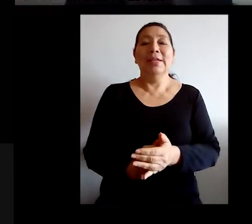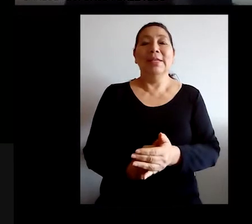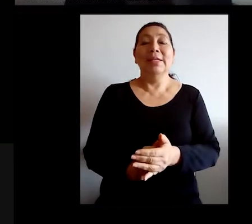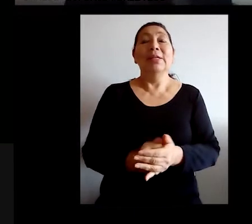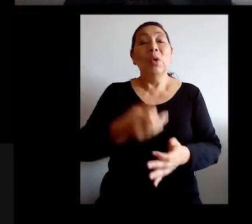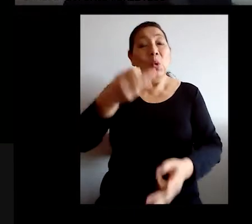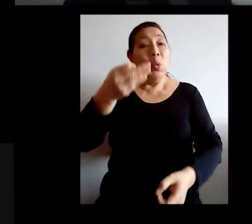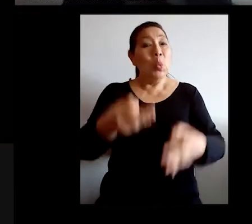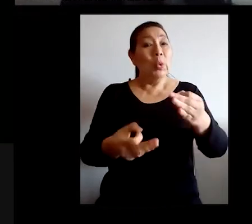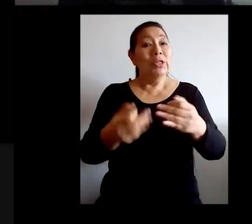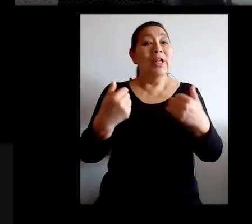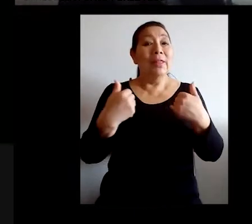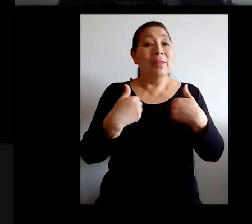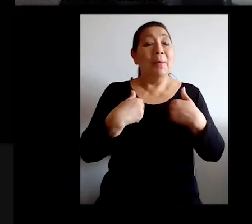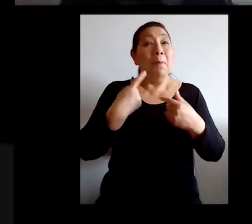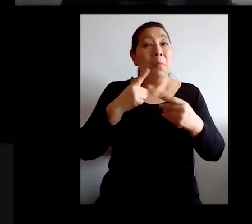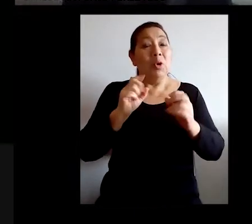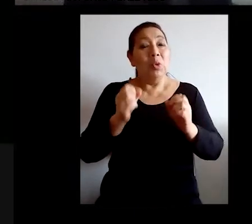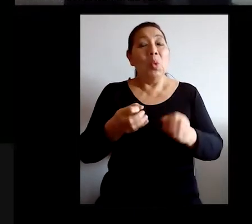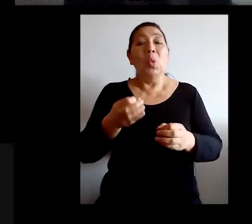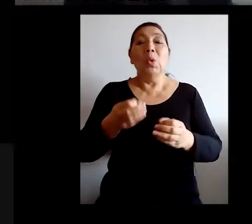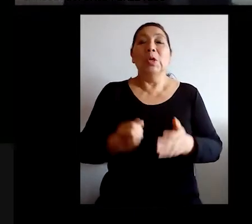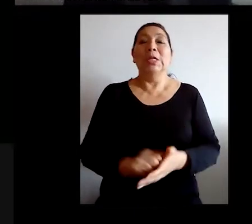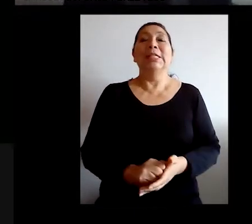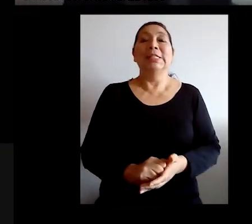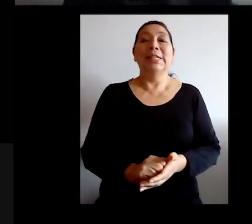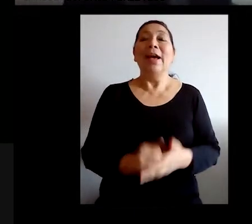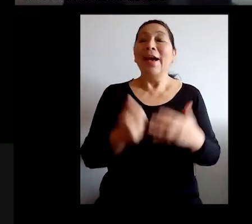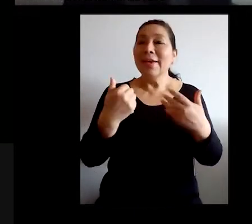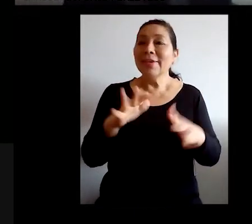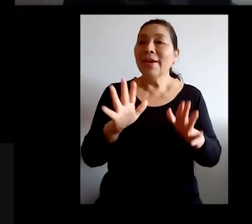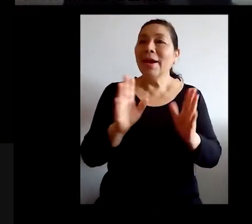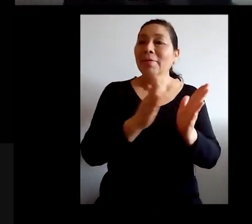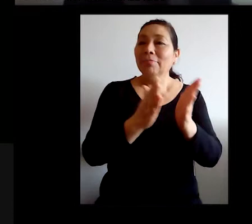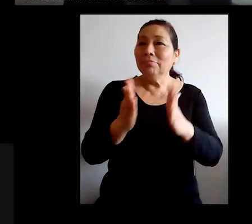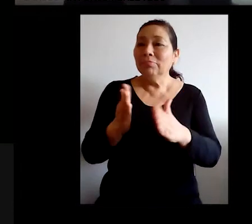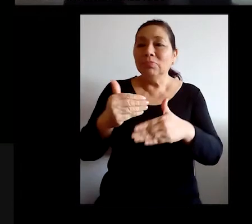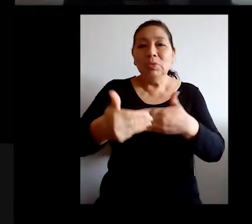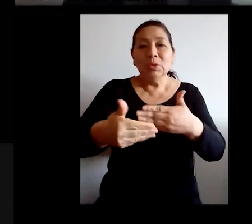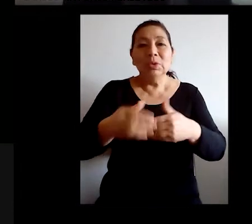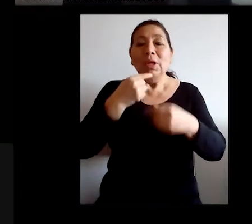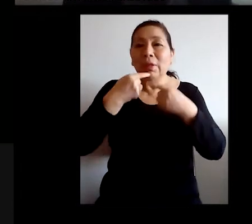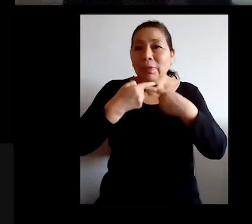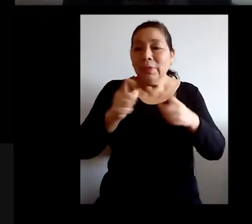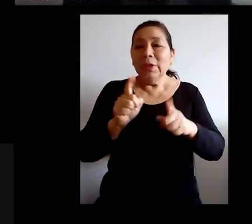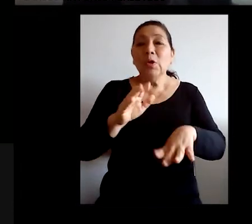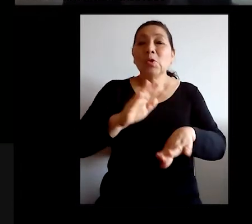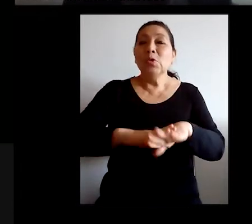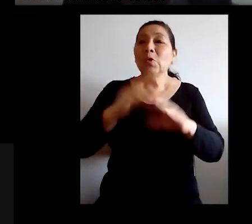en la anterior sentencia que hubo, porque aquí han habido varias nulidades, se había producido un pronunciamiento sobre el tema